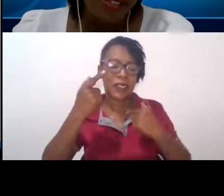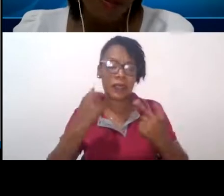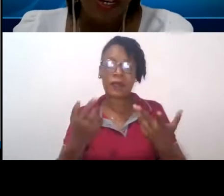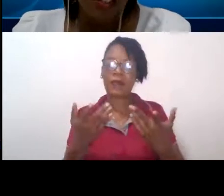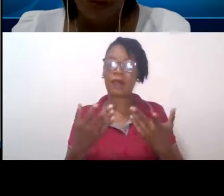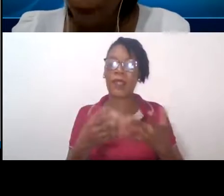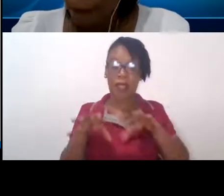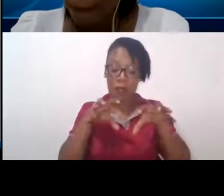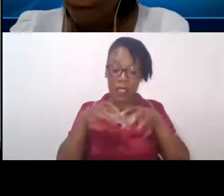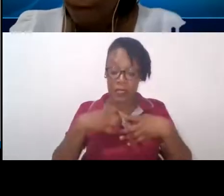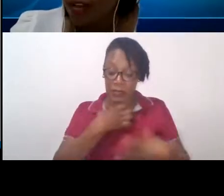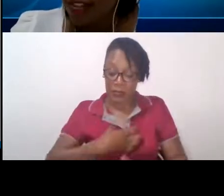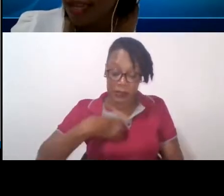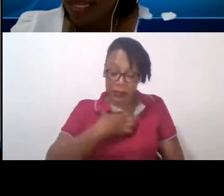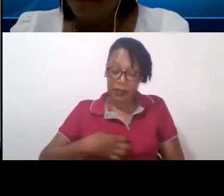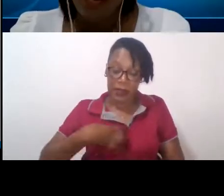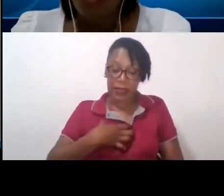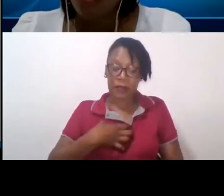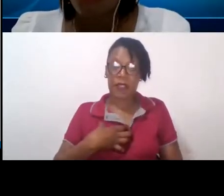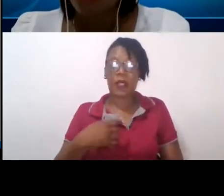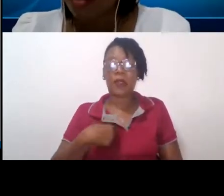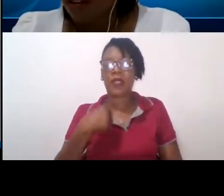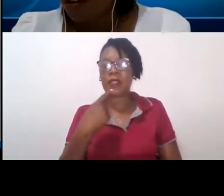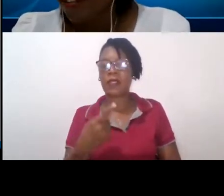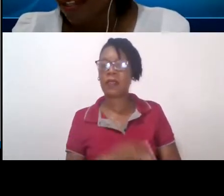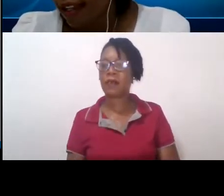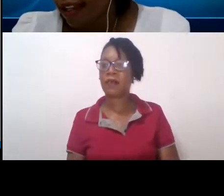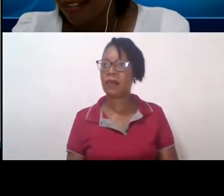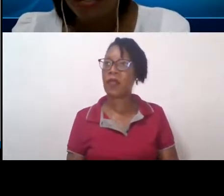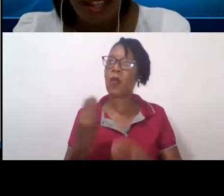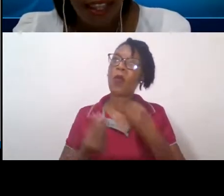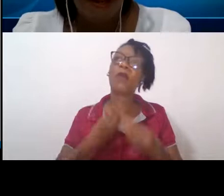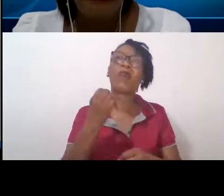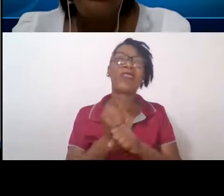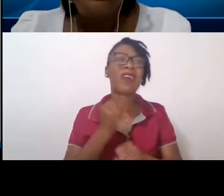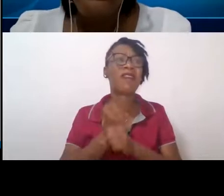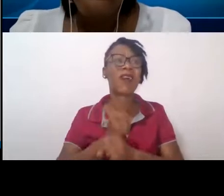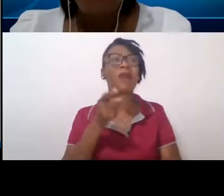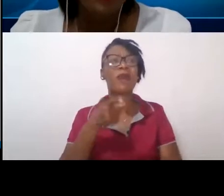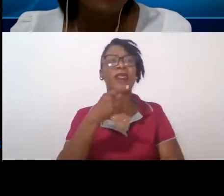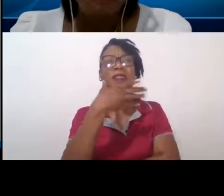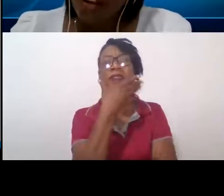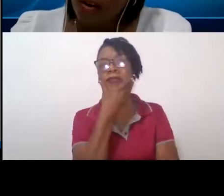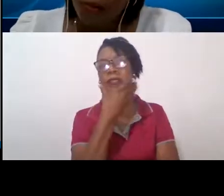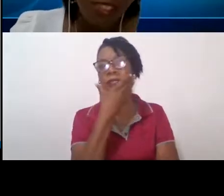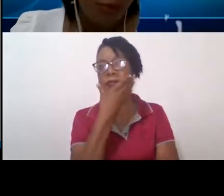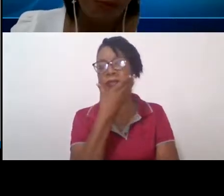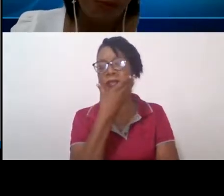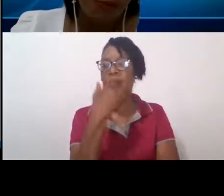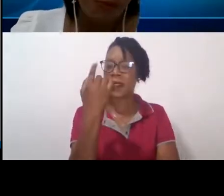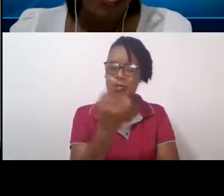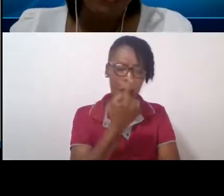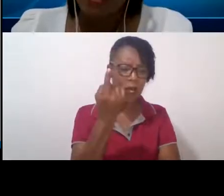una desesperación. Y yo decía, mira, pero ¿cómo trabajo esta crisis en él? Porque siempre era lo